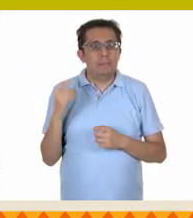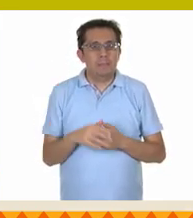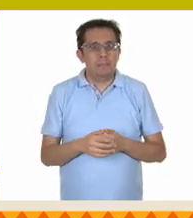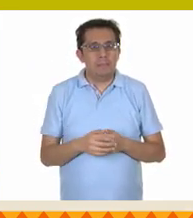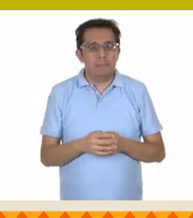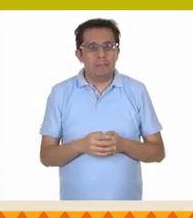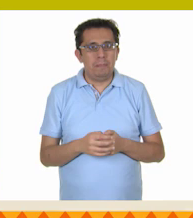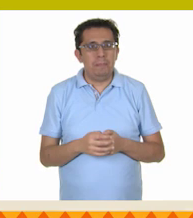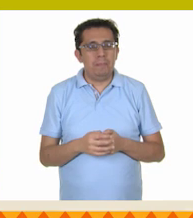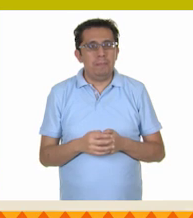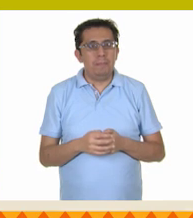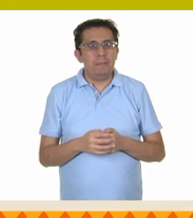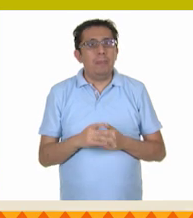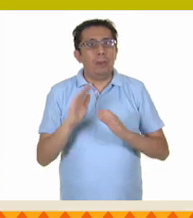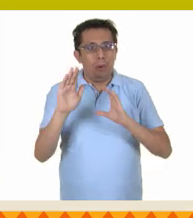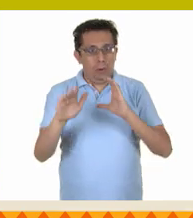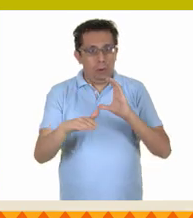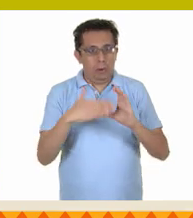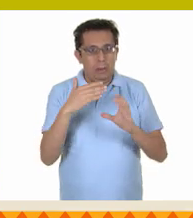cep.gov.mx. Correo